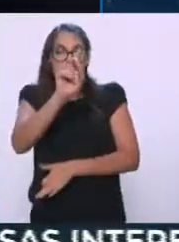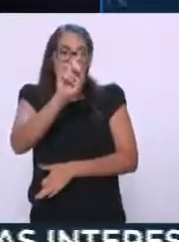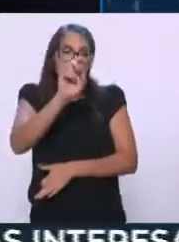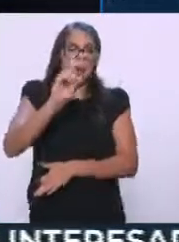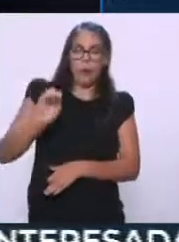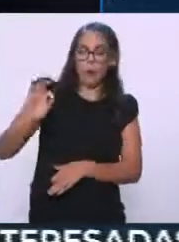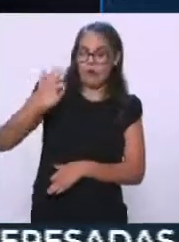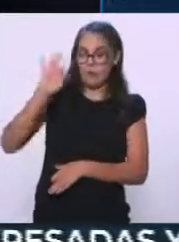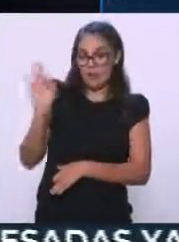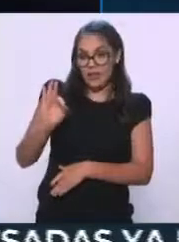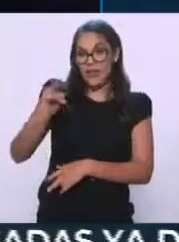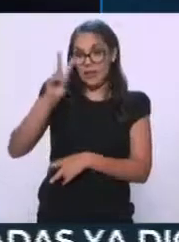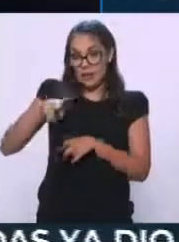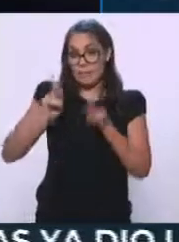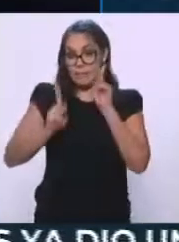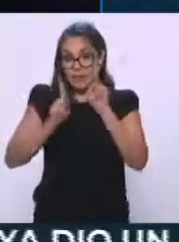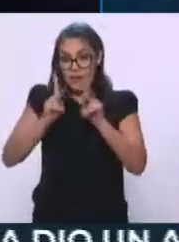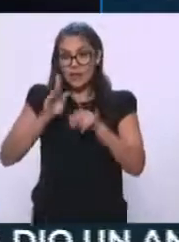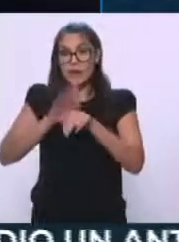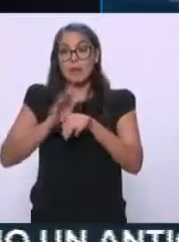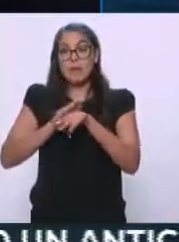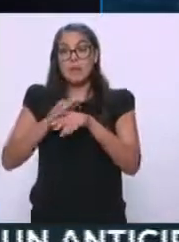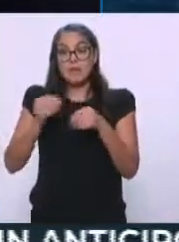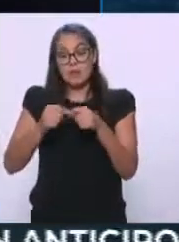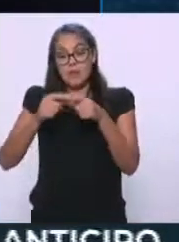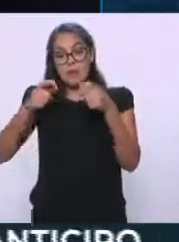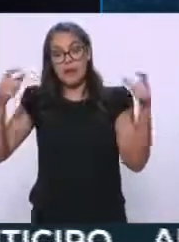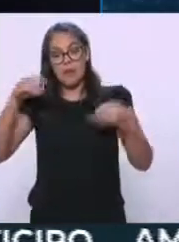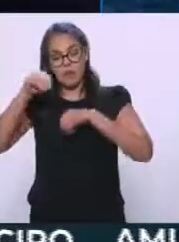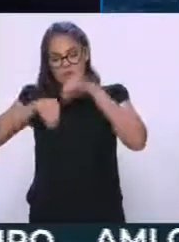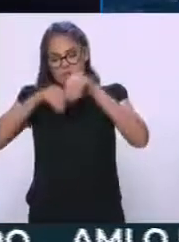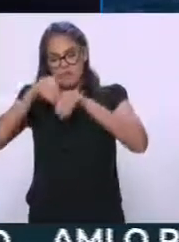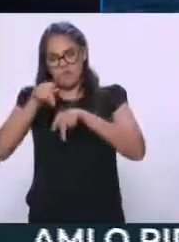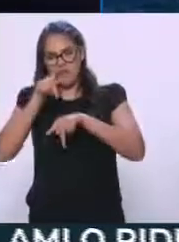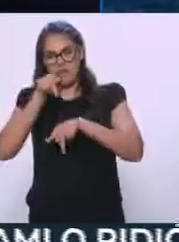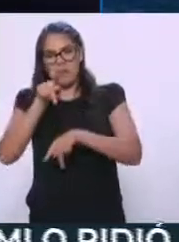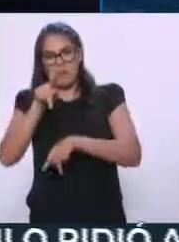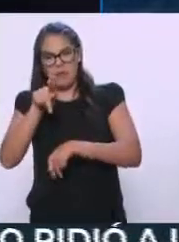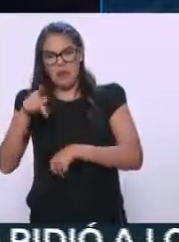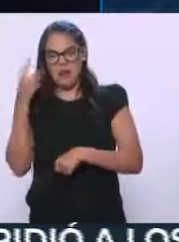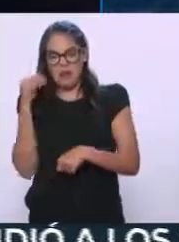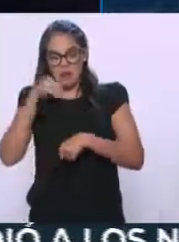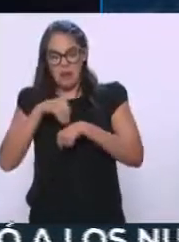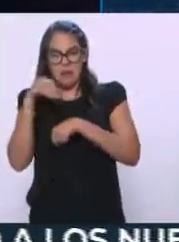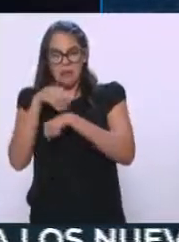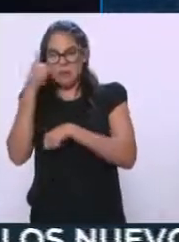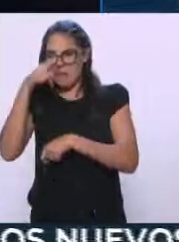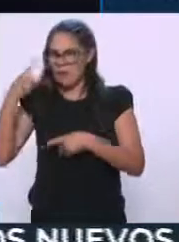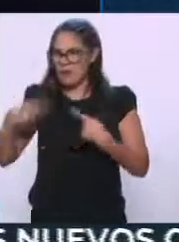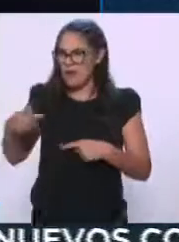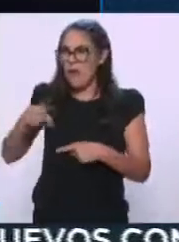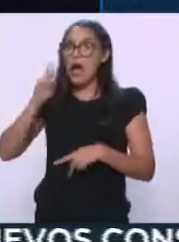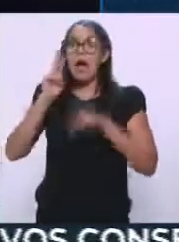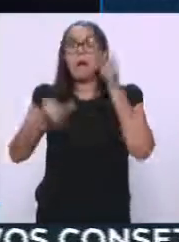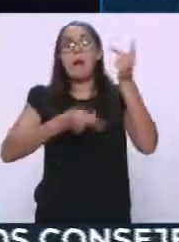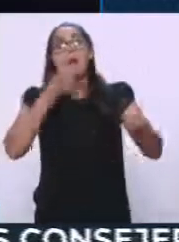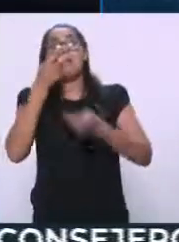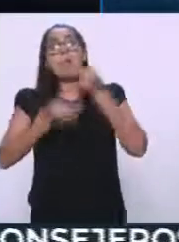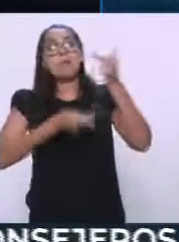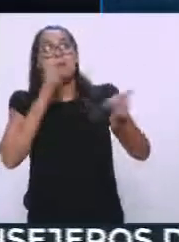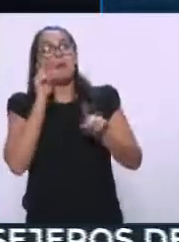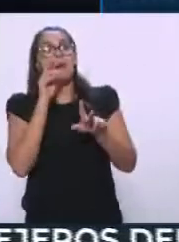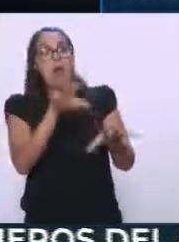la conversación estaba siendo amplificada artificialmente para que la gente hablara del video. Y luego ya cuando lo retomaron los medios,